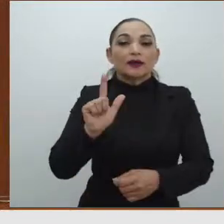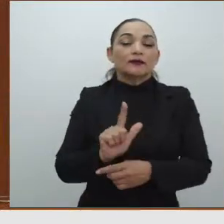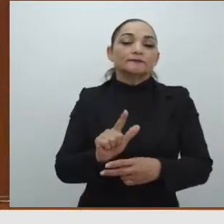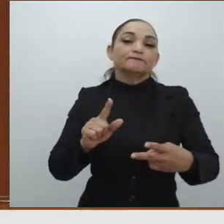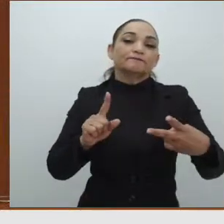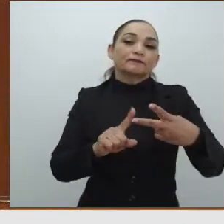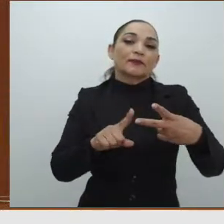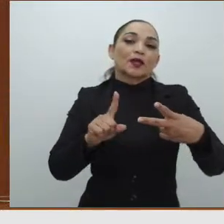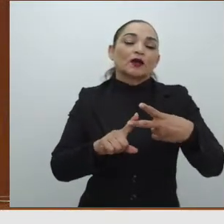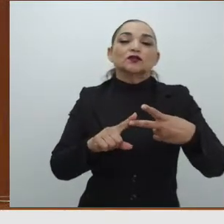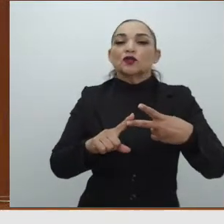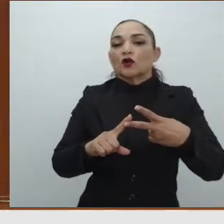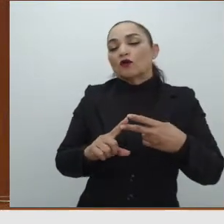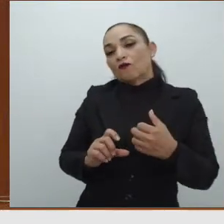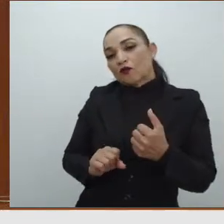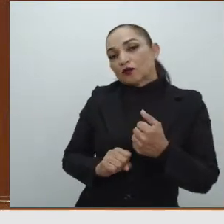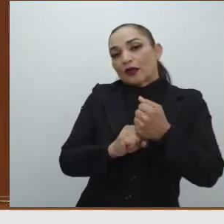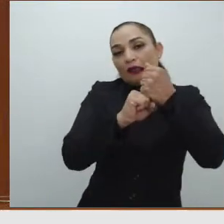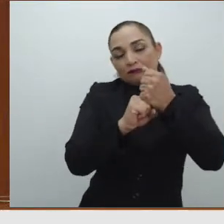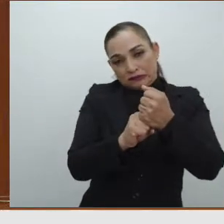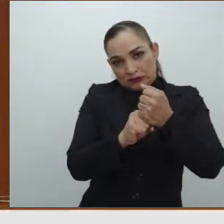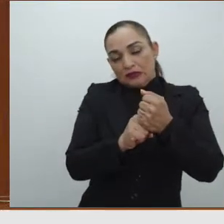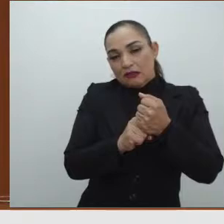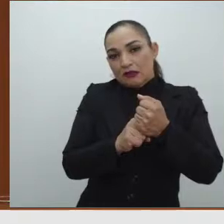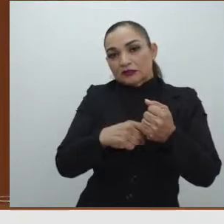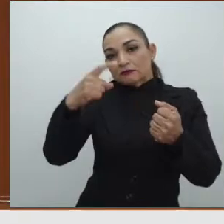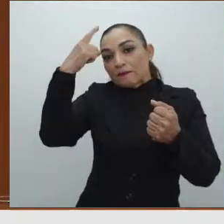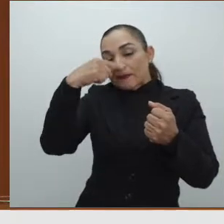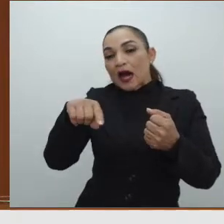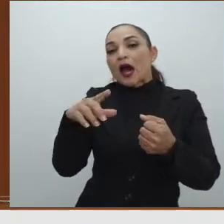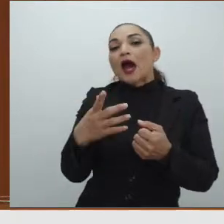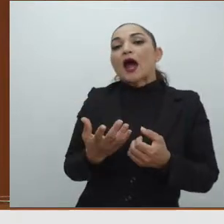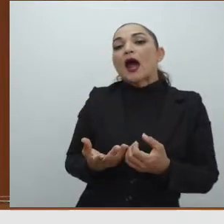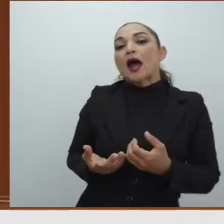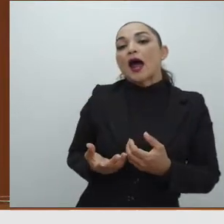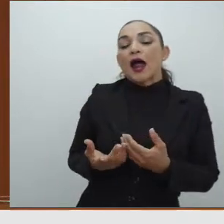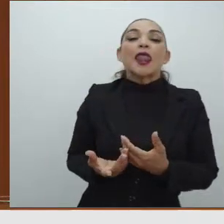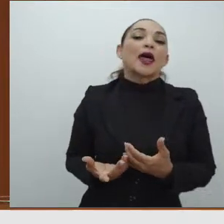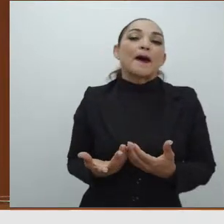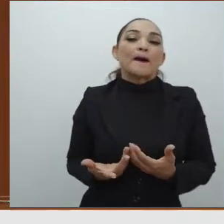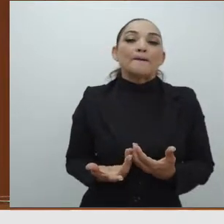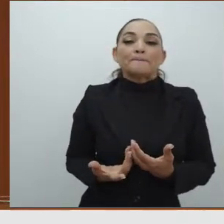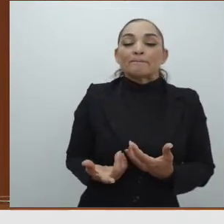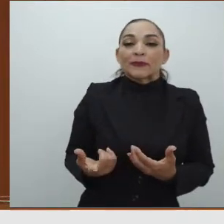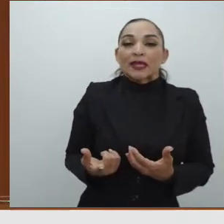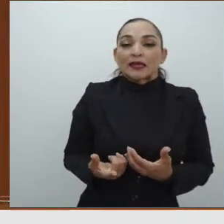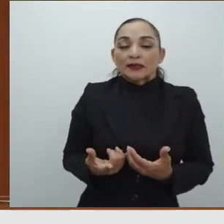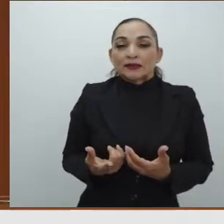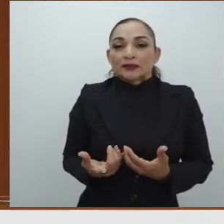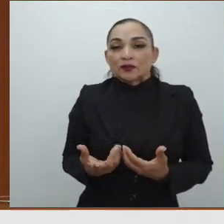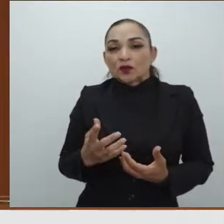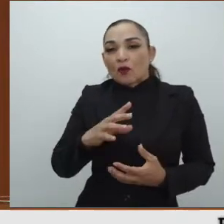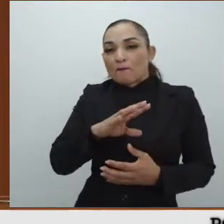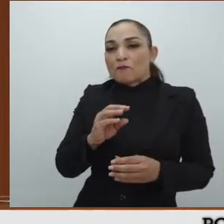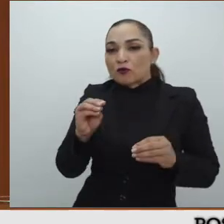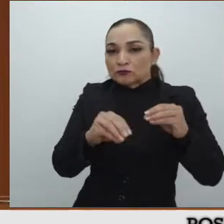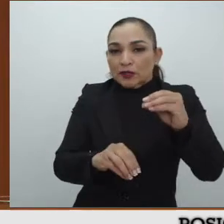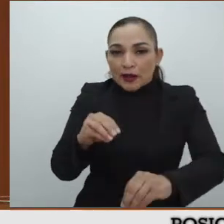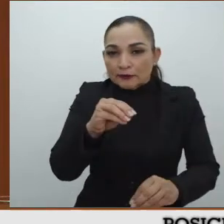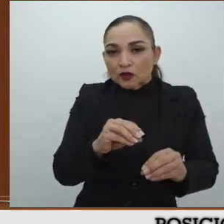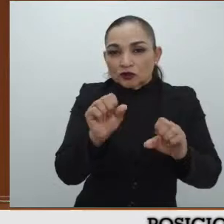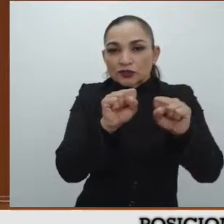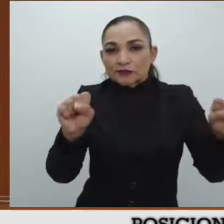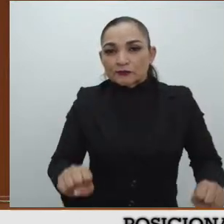sean fortalecidas las bases para la integración y funcionamiento del sistema estatal de planeación